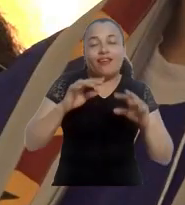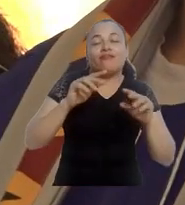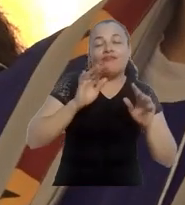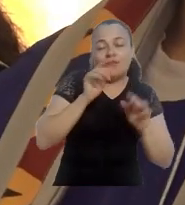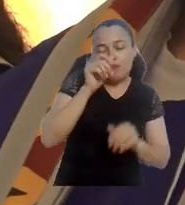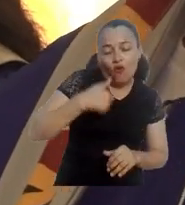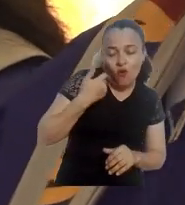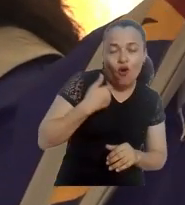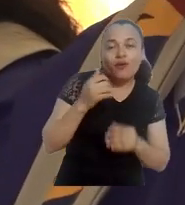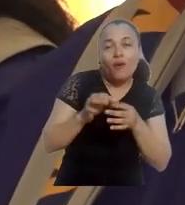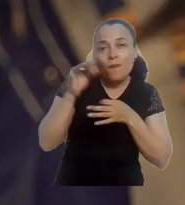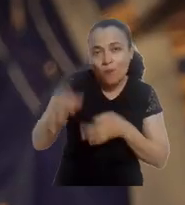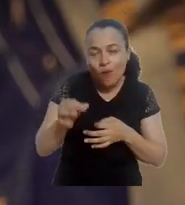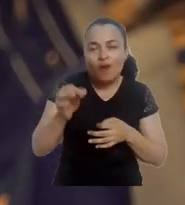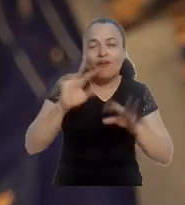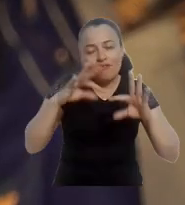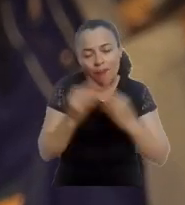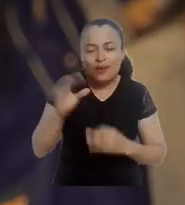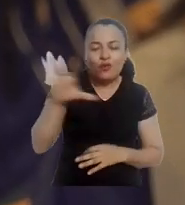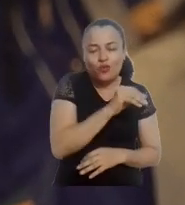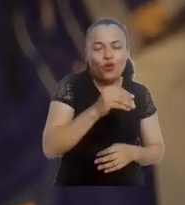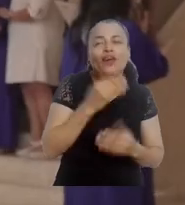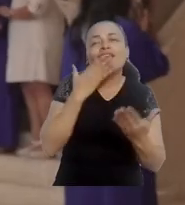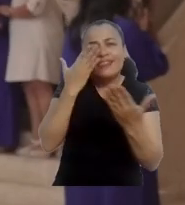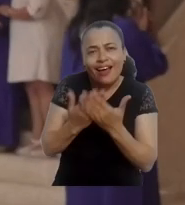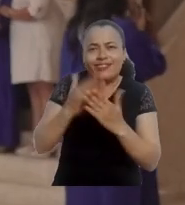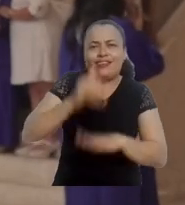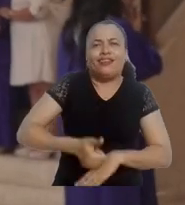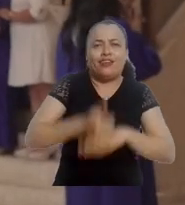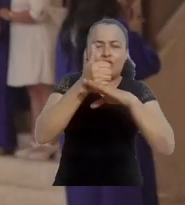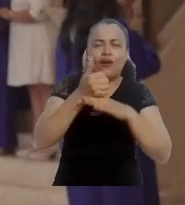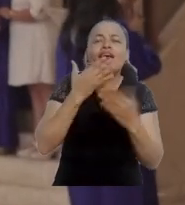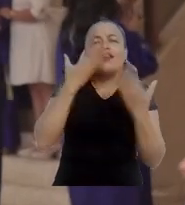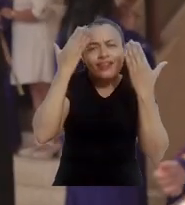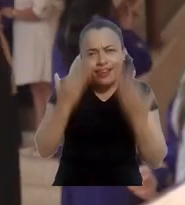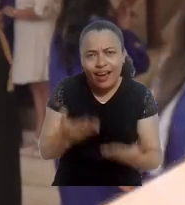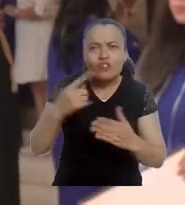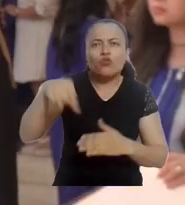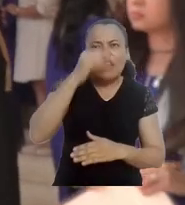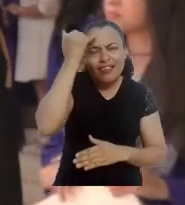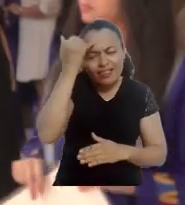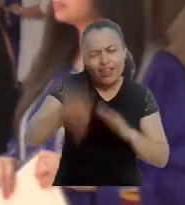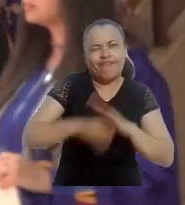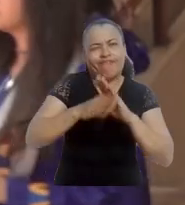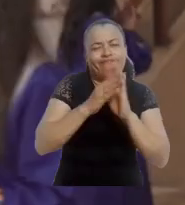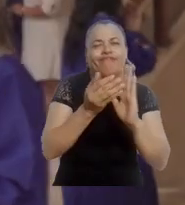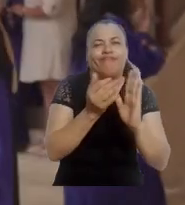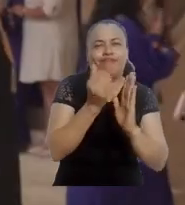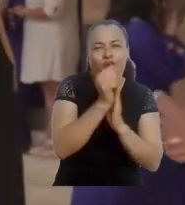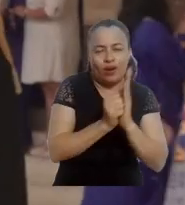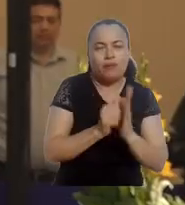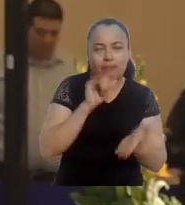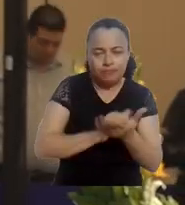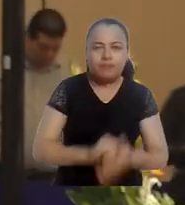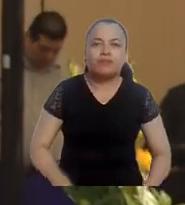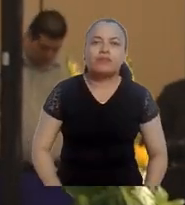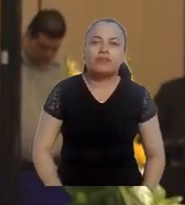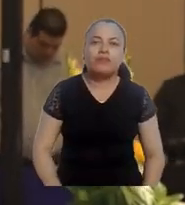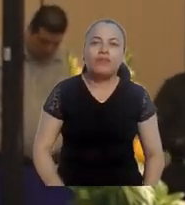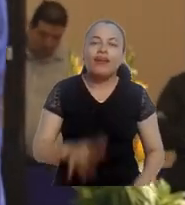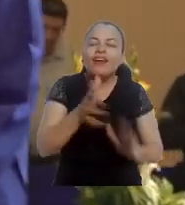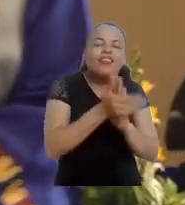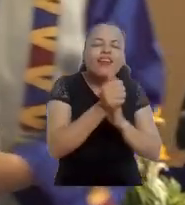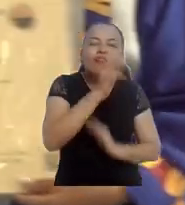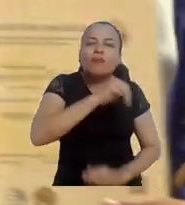metas que tienen tanto para su familia, corregimientos y municipios. Gracias, rector, y le agradezco que siga con este programa. Talento